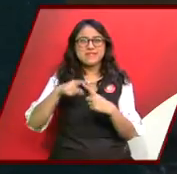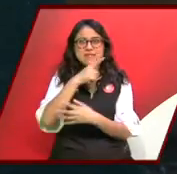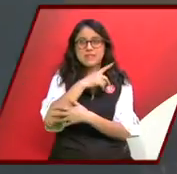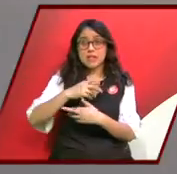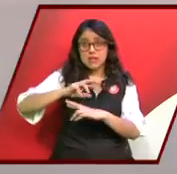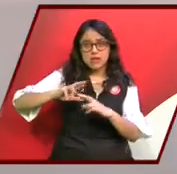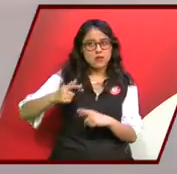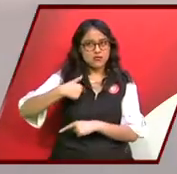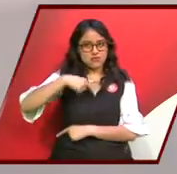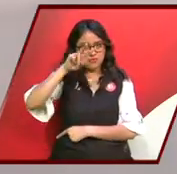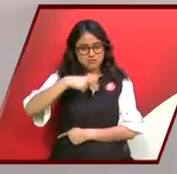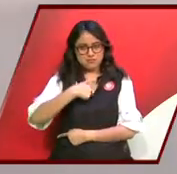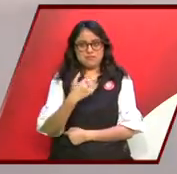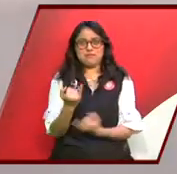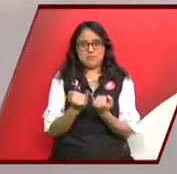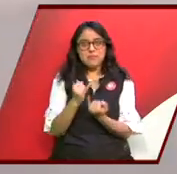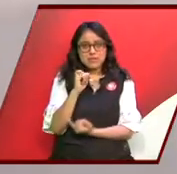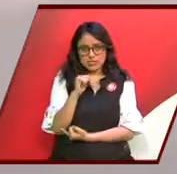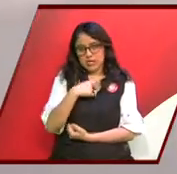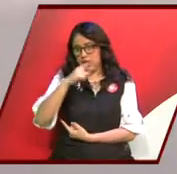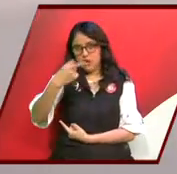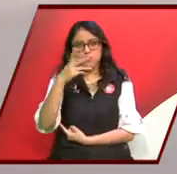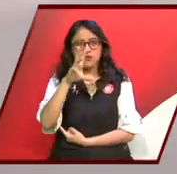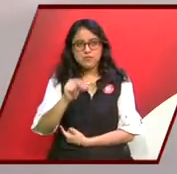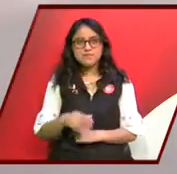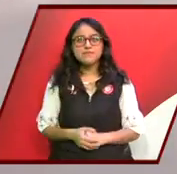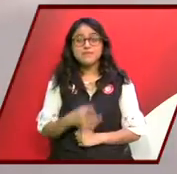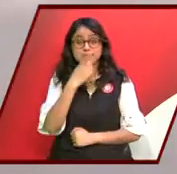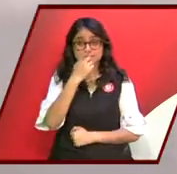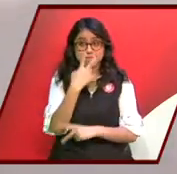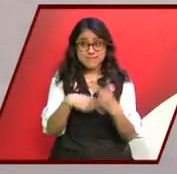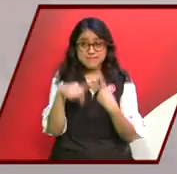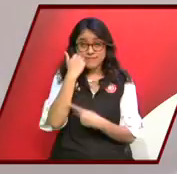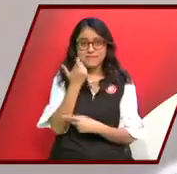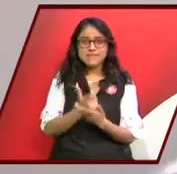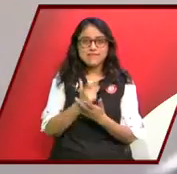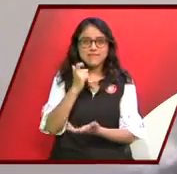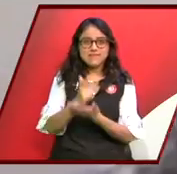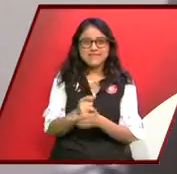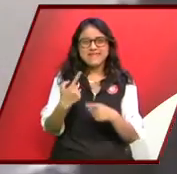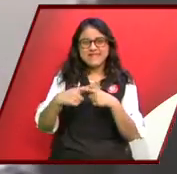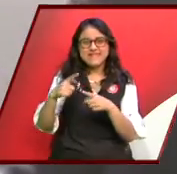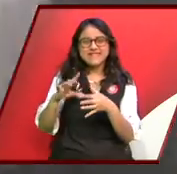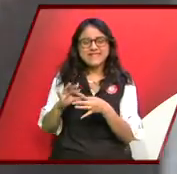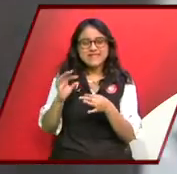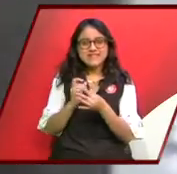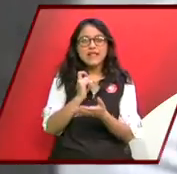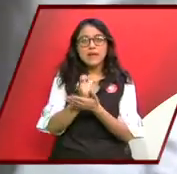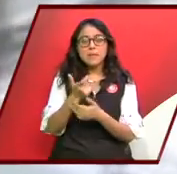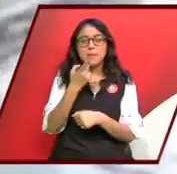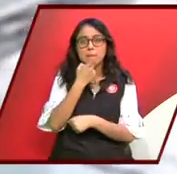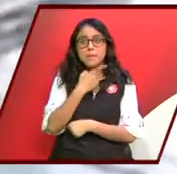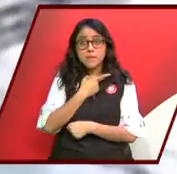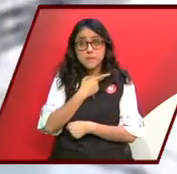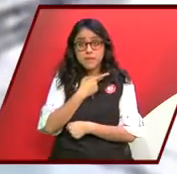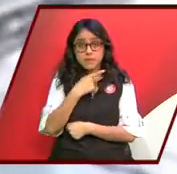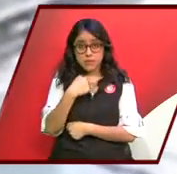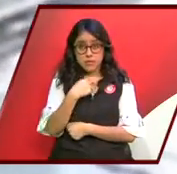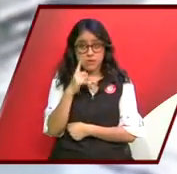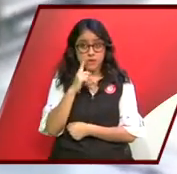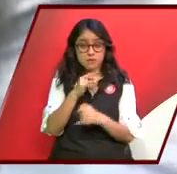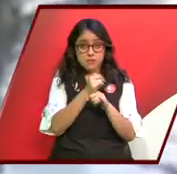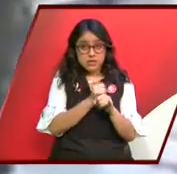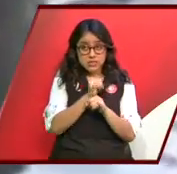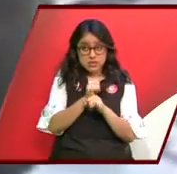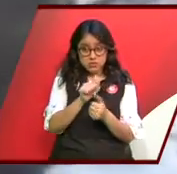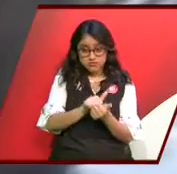casi dislocado soy yo. Ahí el oficial nos pide dinero para que no nos presente cargos, porque nos amenazó de que si abrió una